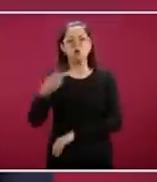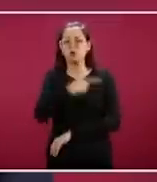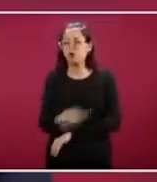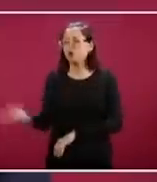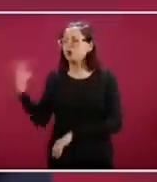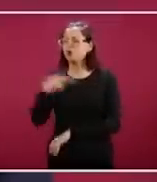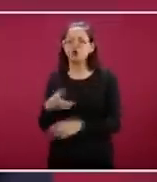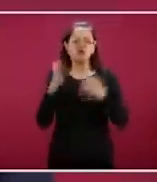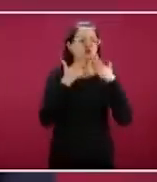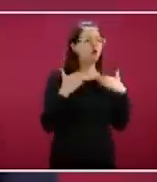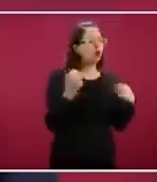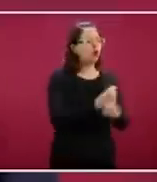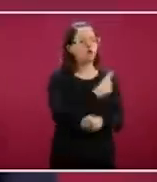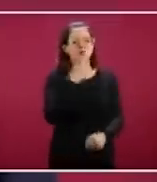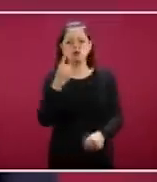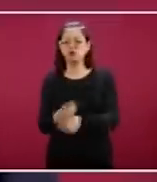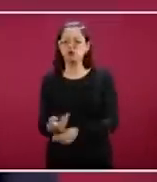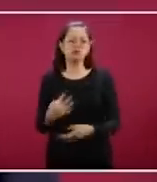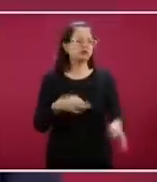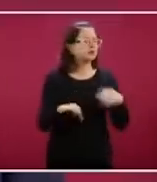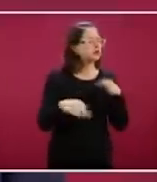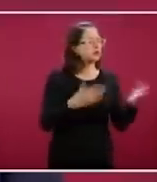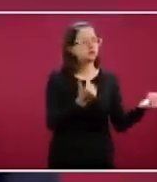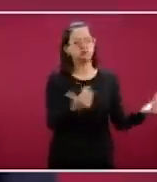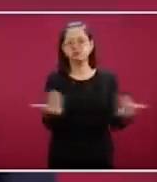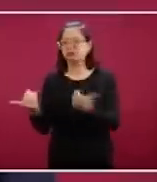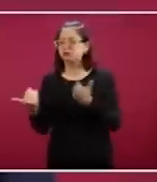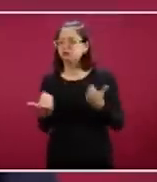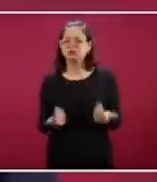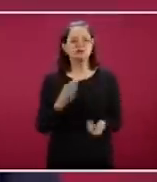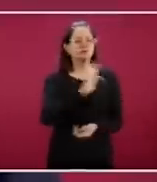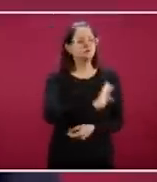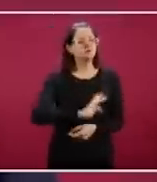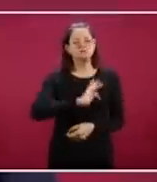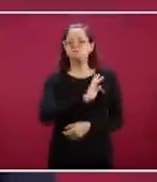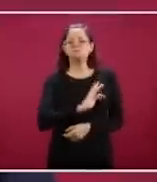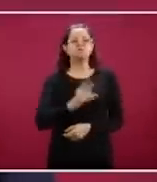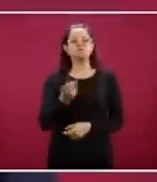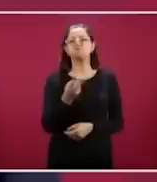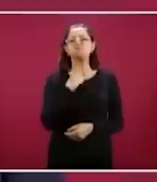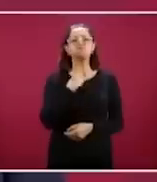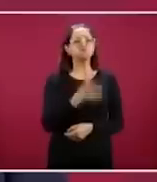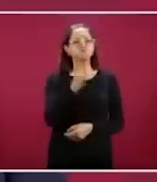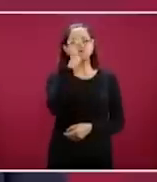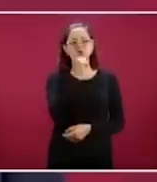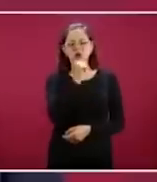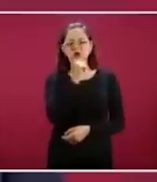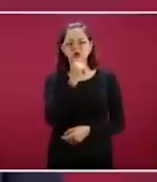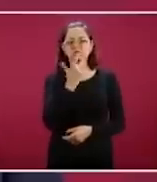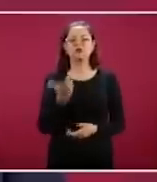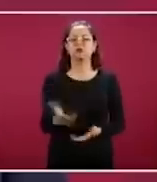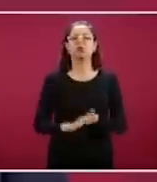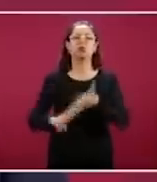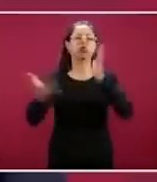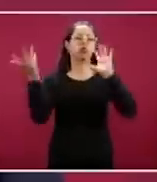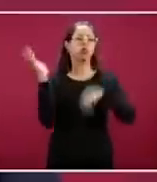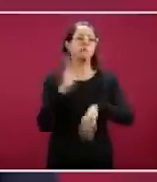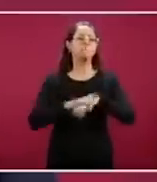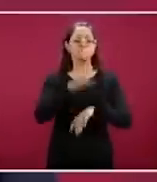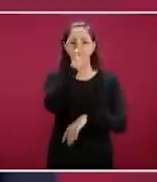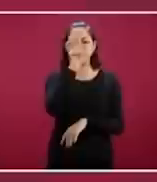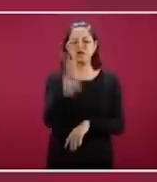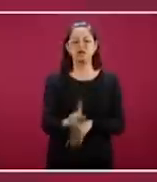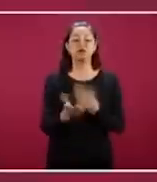de oportunidades para trabajar y ser feliz en el país. Entonces, ¿qué